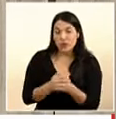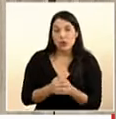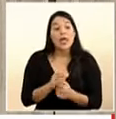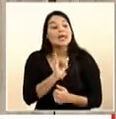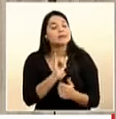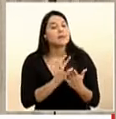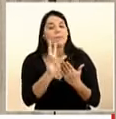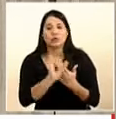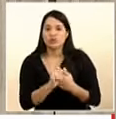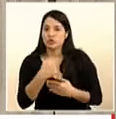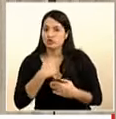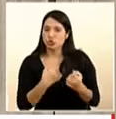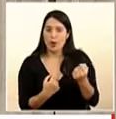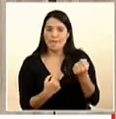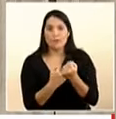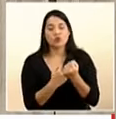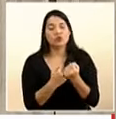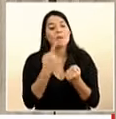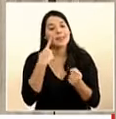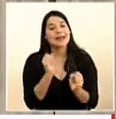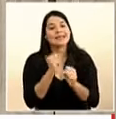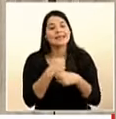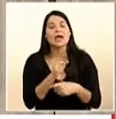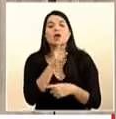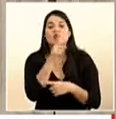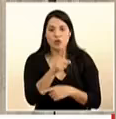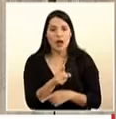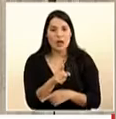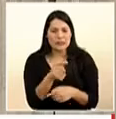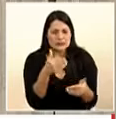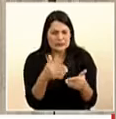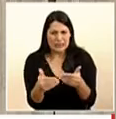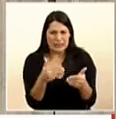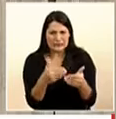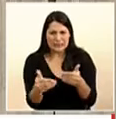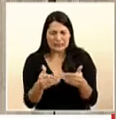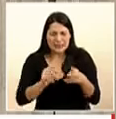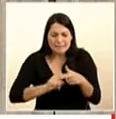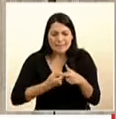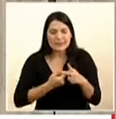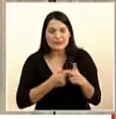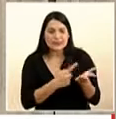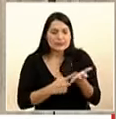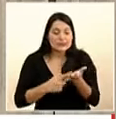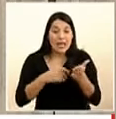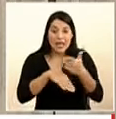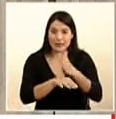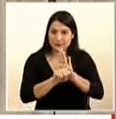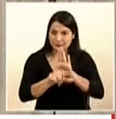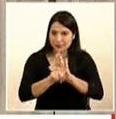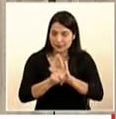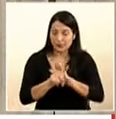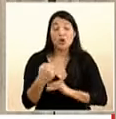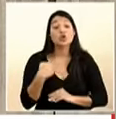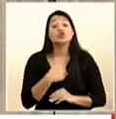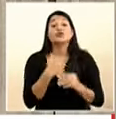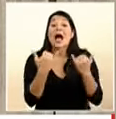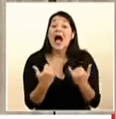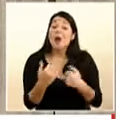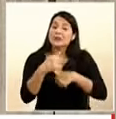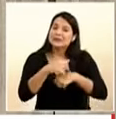para que sea en realidad está muy pronto entrar en el orden del día en lo que hemos priorizado en este